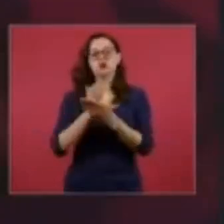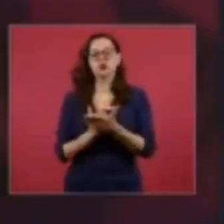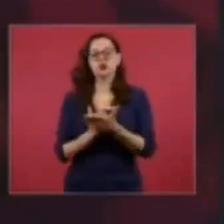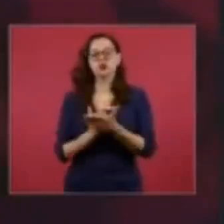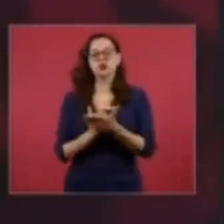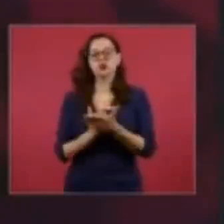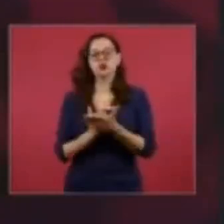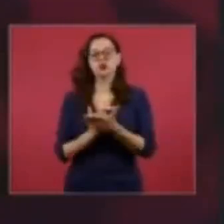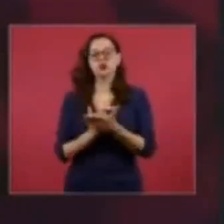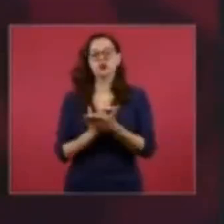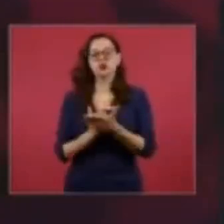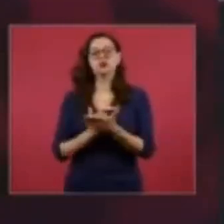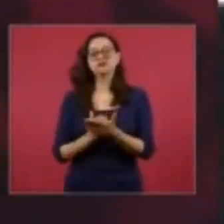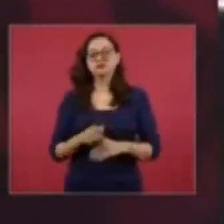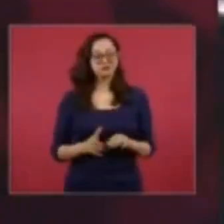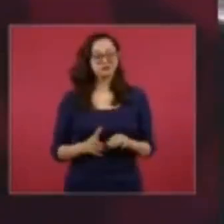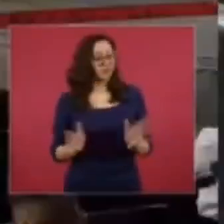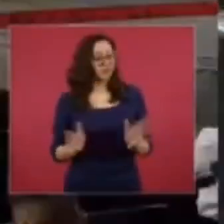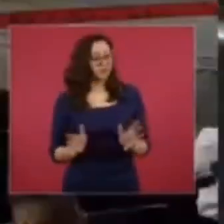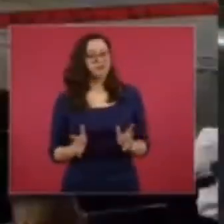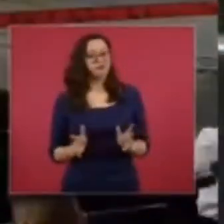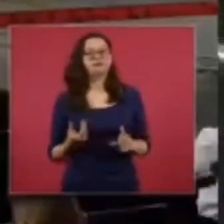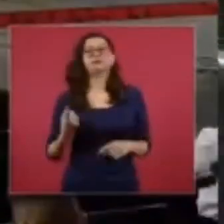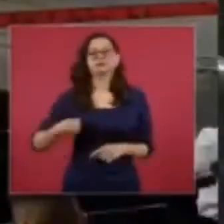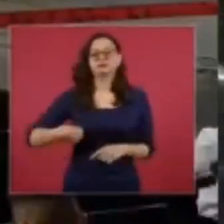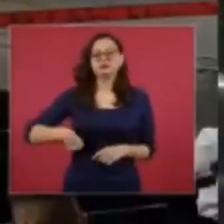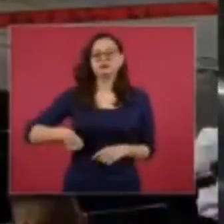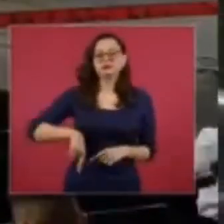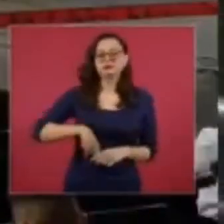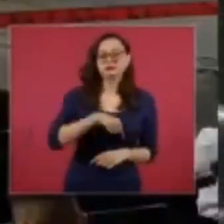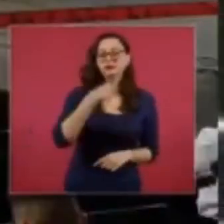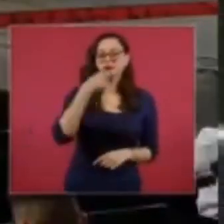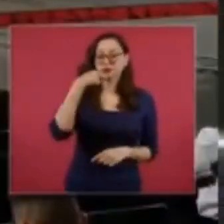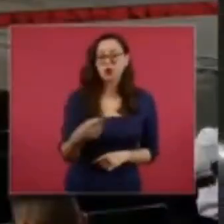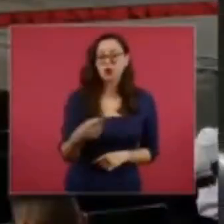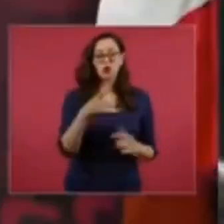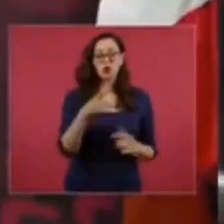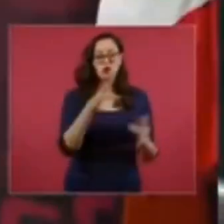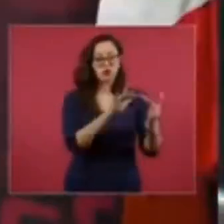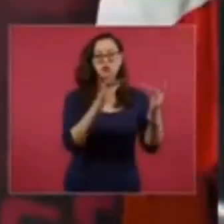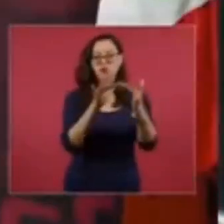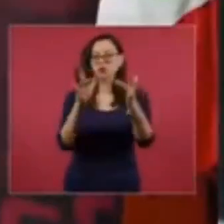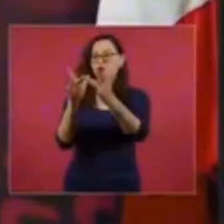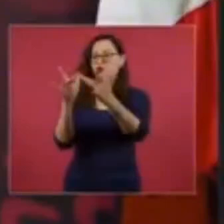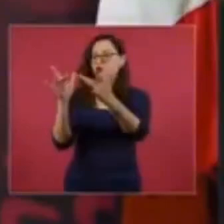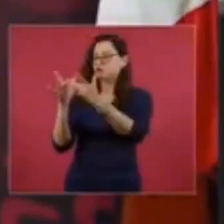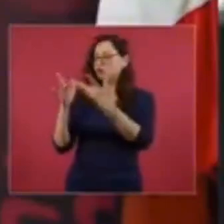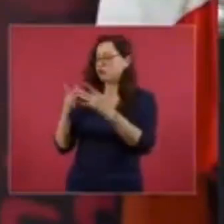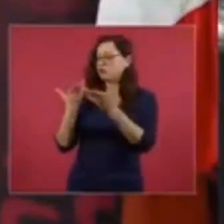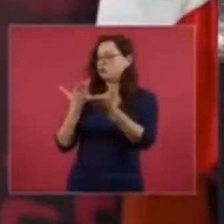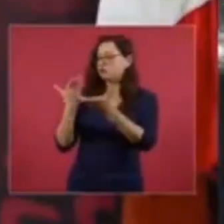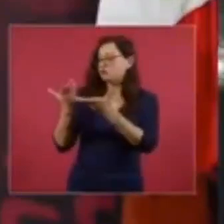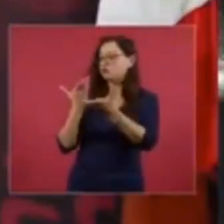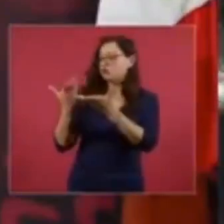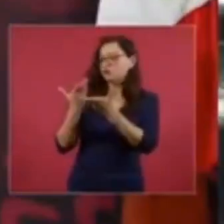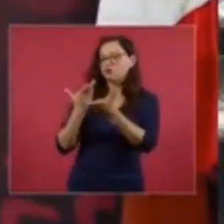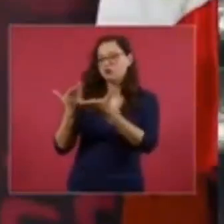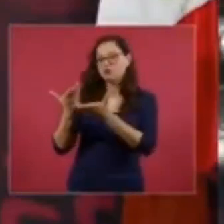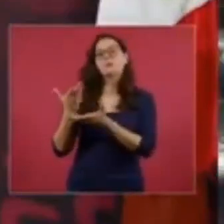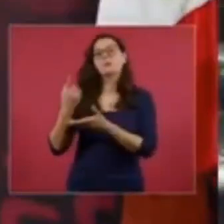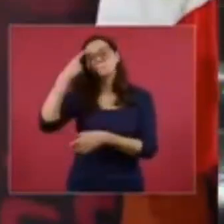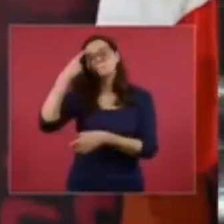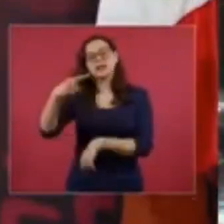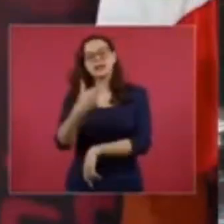dijo el general Águila, hemos estado en constante contacto y trabajando de manera frecuente